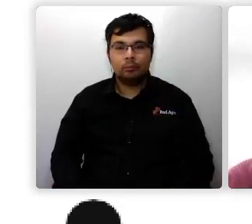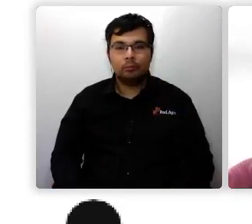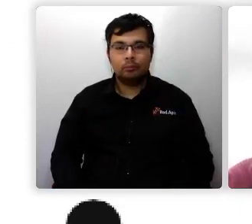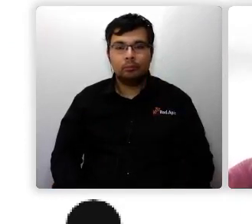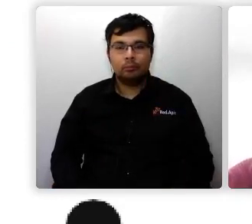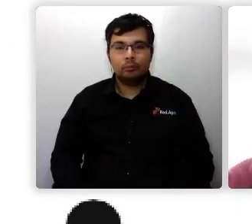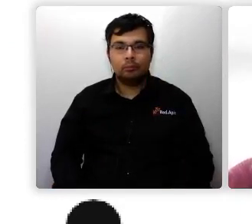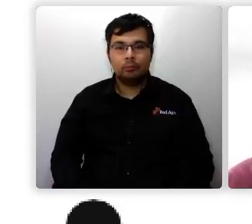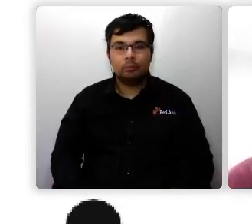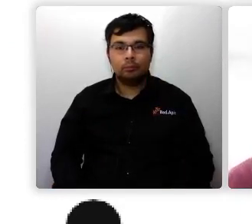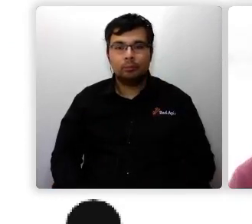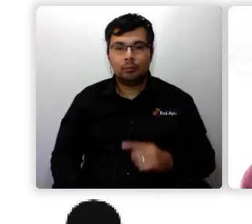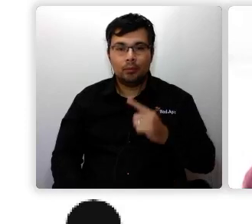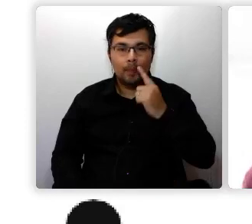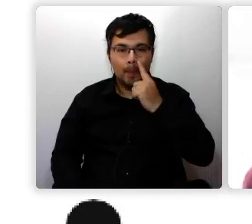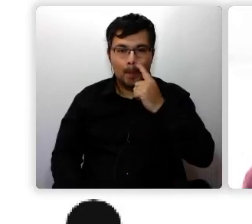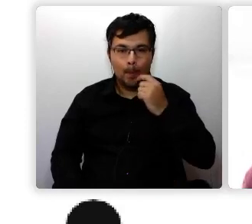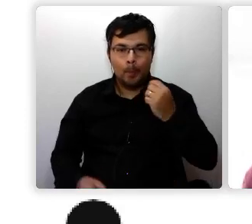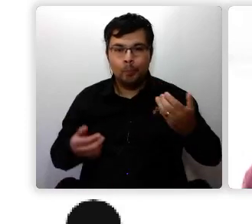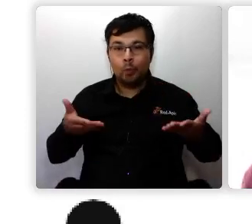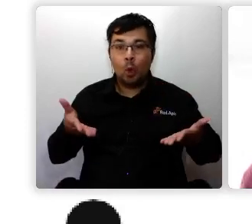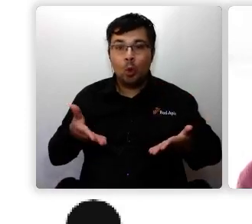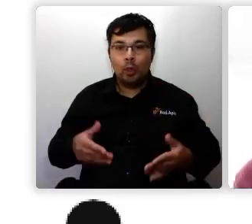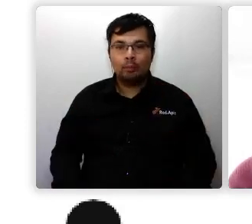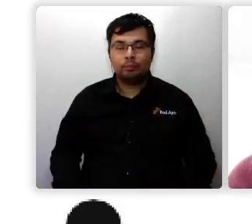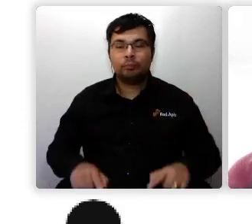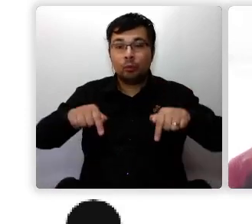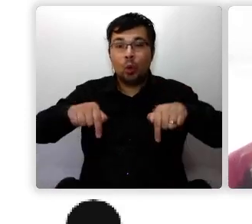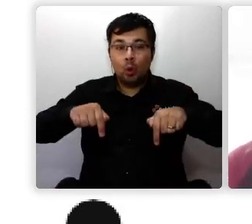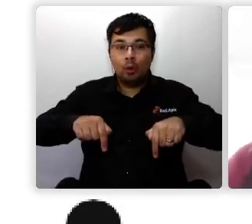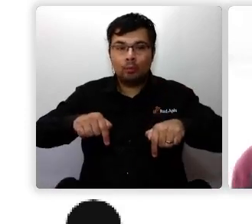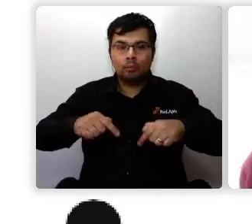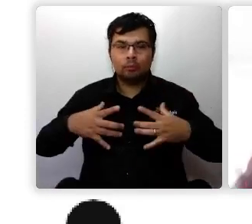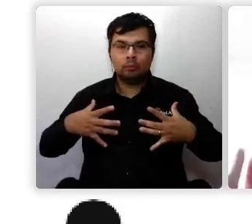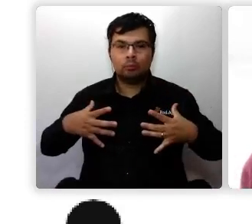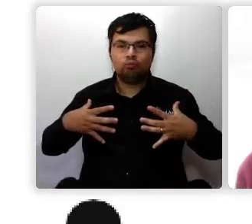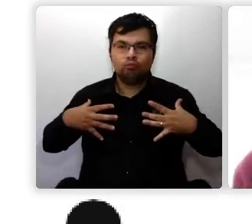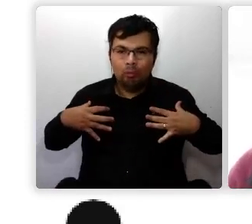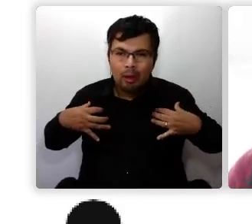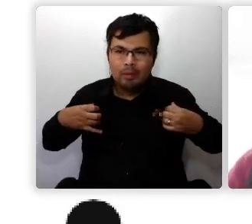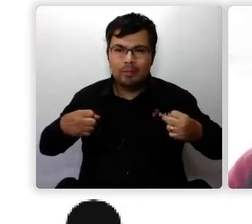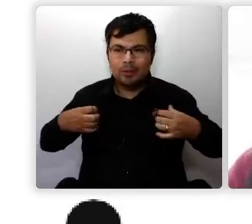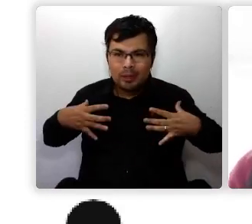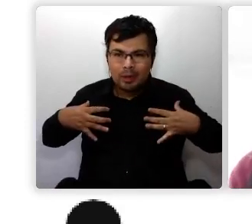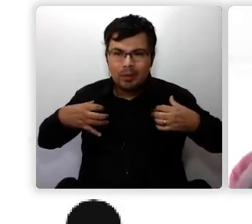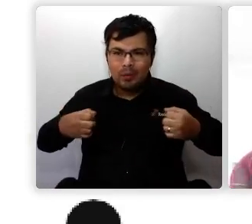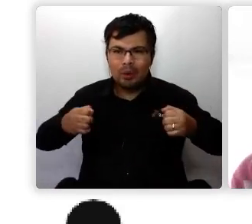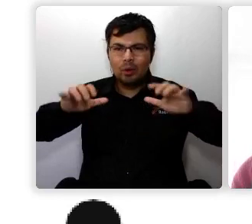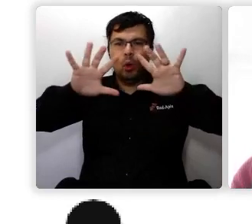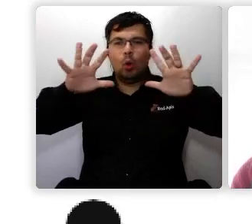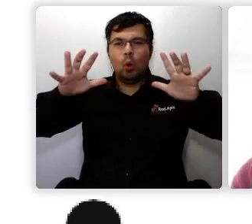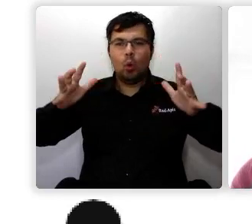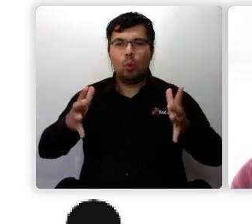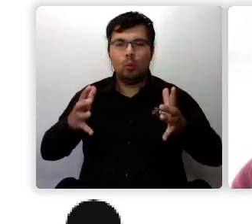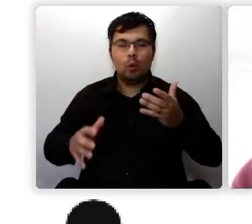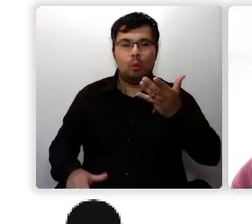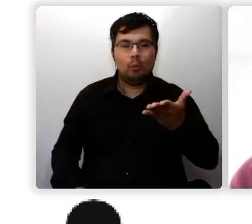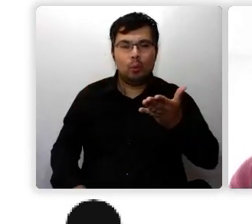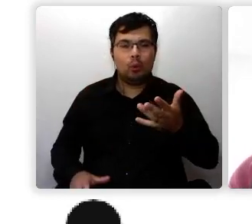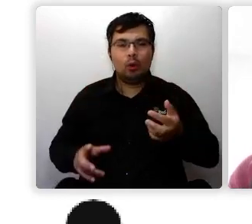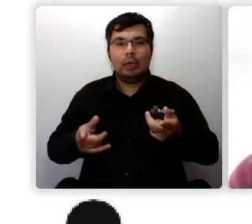Bueno, hoy día, a pesar de todos los esfuerzos que se han hecho en el mundo y global, por tratar de mitigar estos dos